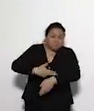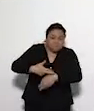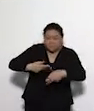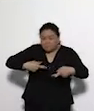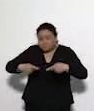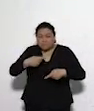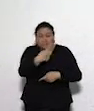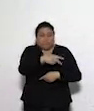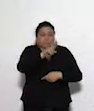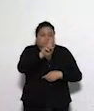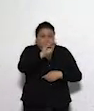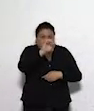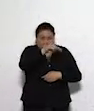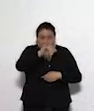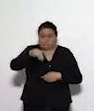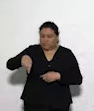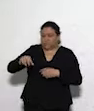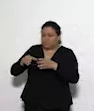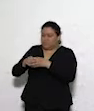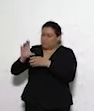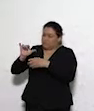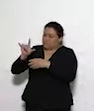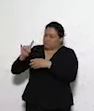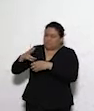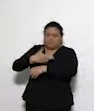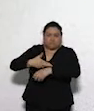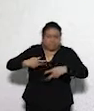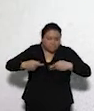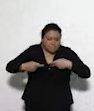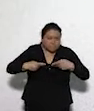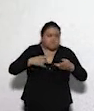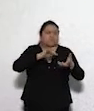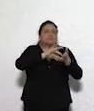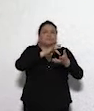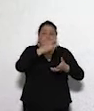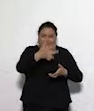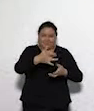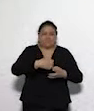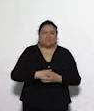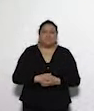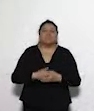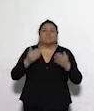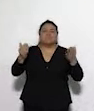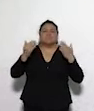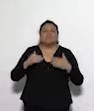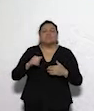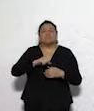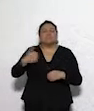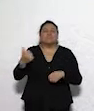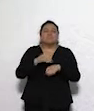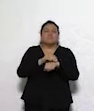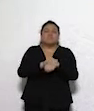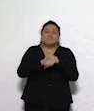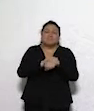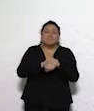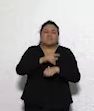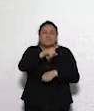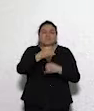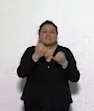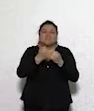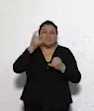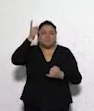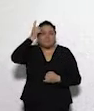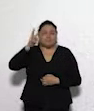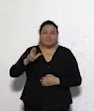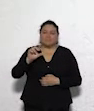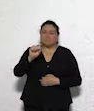UNAM y de la CNDH. Saludo con mucho respeto a un ícono del derecho, al doctor